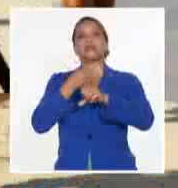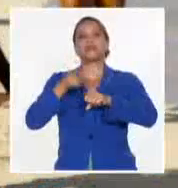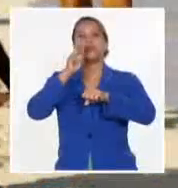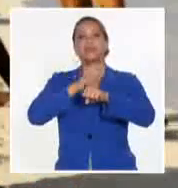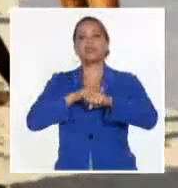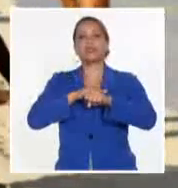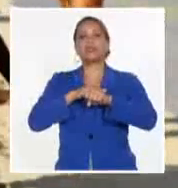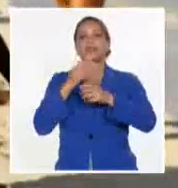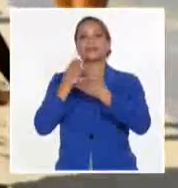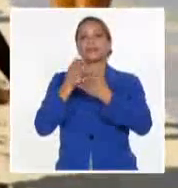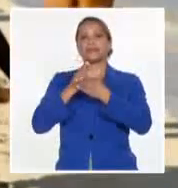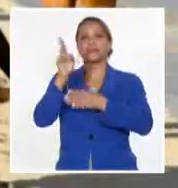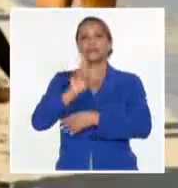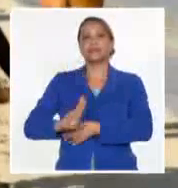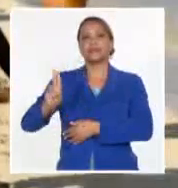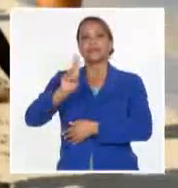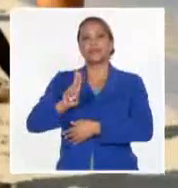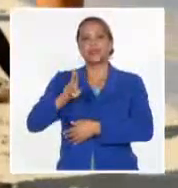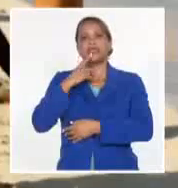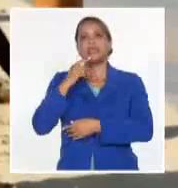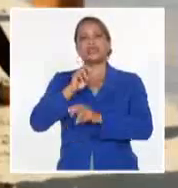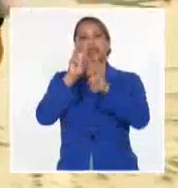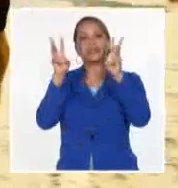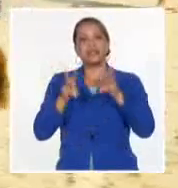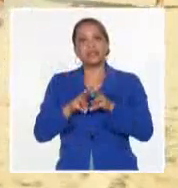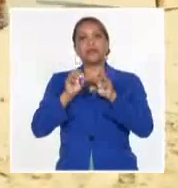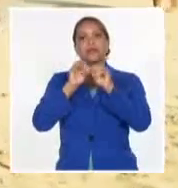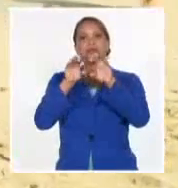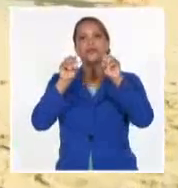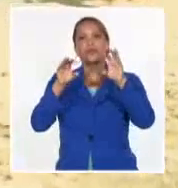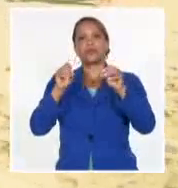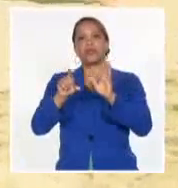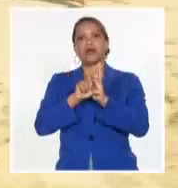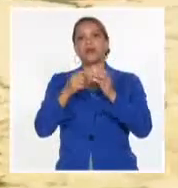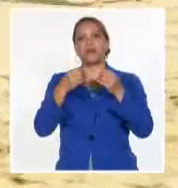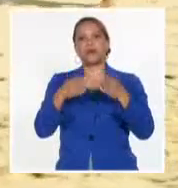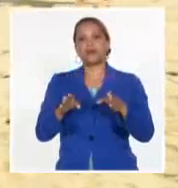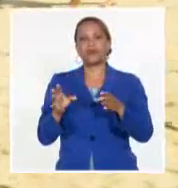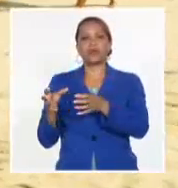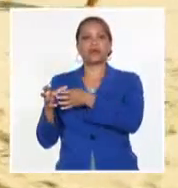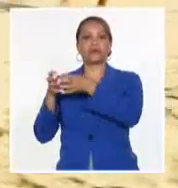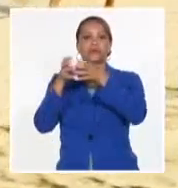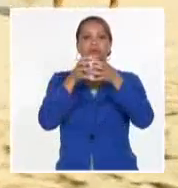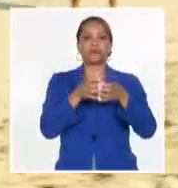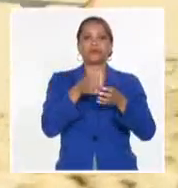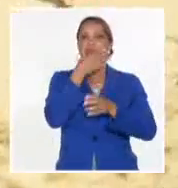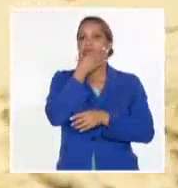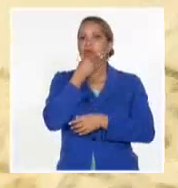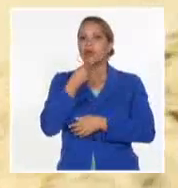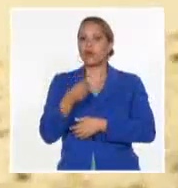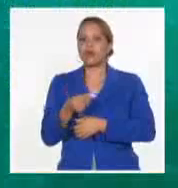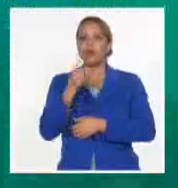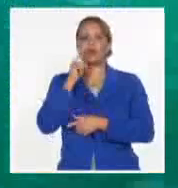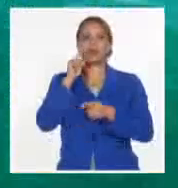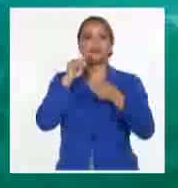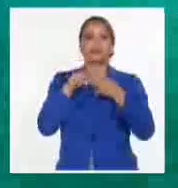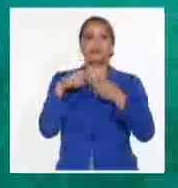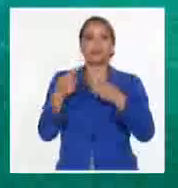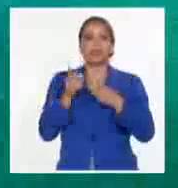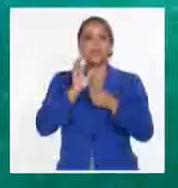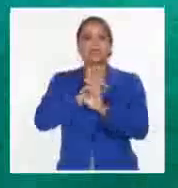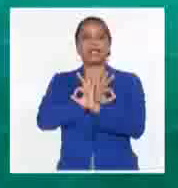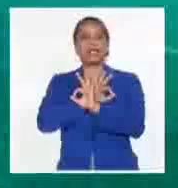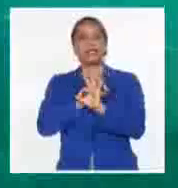facultad y en redes sociales ella hizo pública la convocatoria que trajo a este grupo de jóvenes hasta aquí con la misión de sanear el litoral